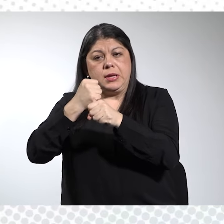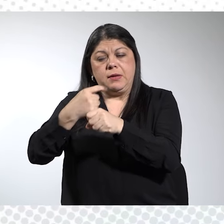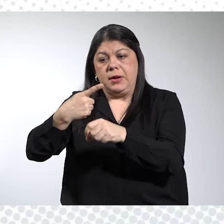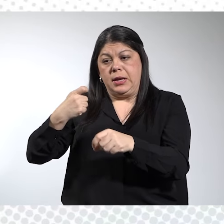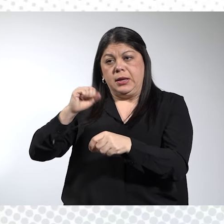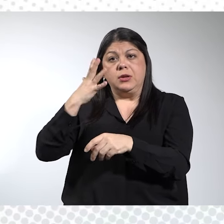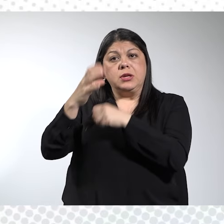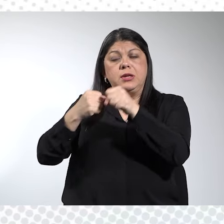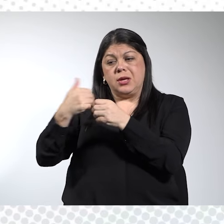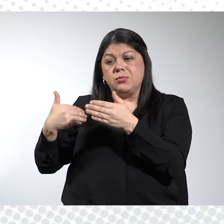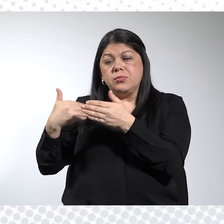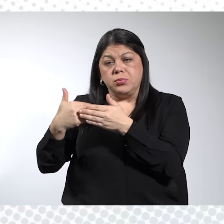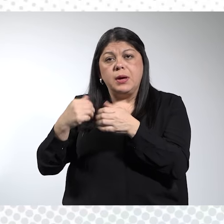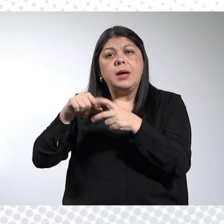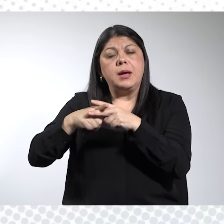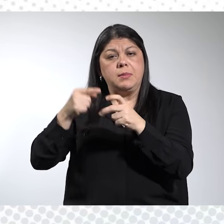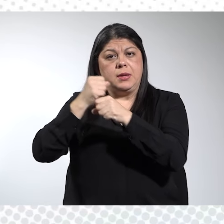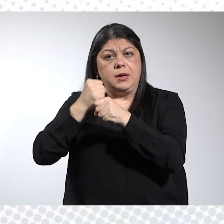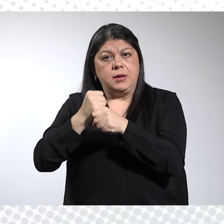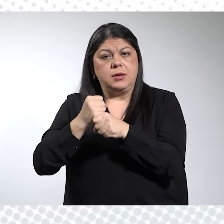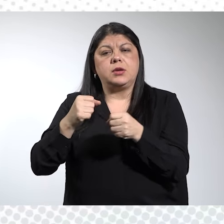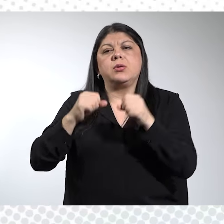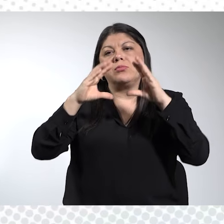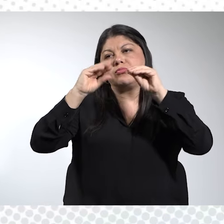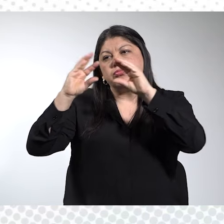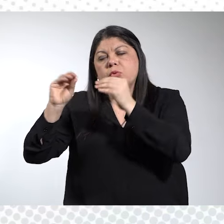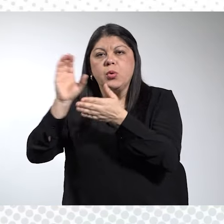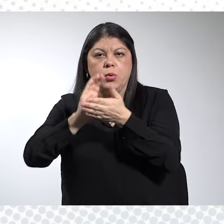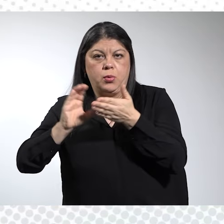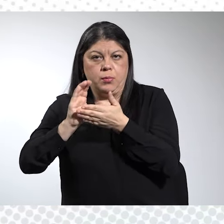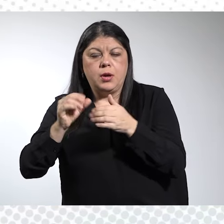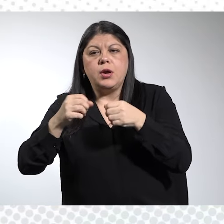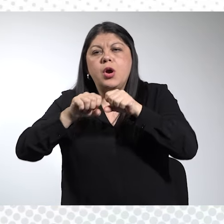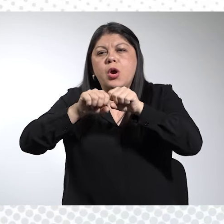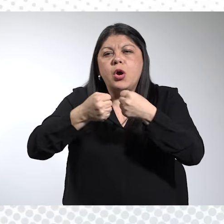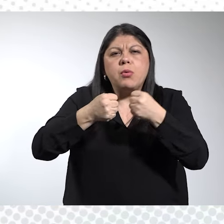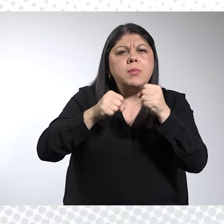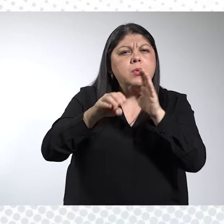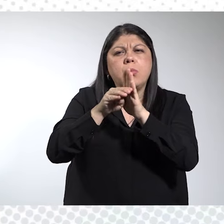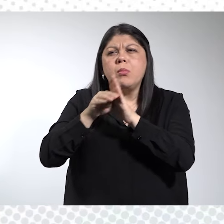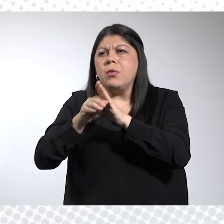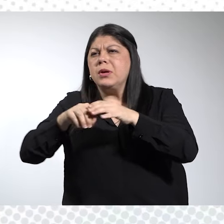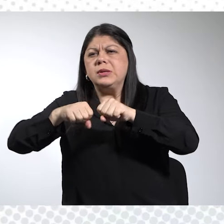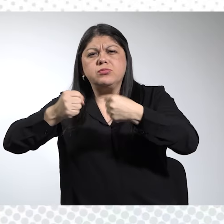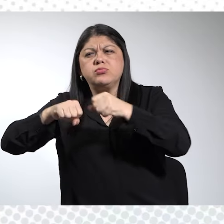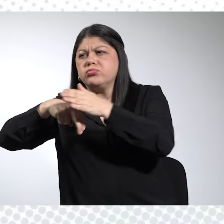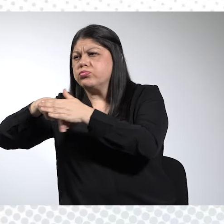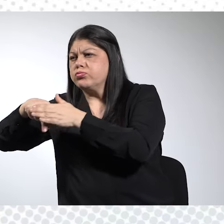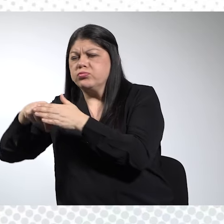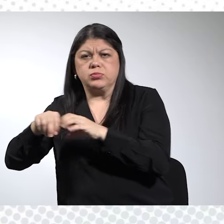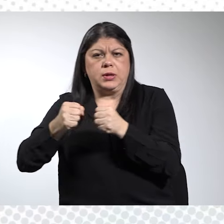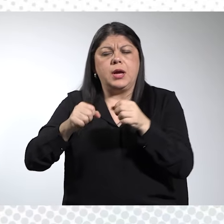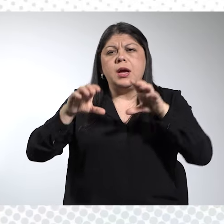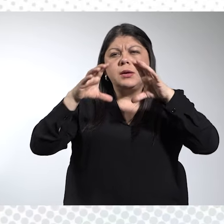desde muy pequeño, desde los 15 años, entonces estuve en la escuela nocturna, rompiendo un montón de paradigmas que existen en